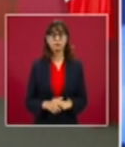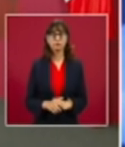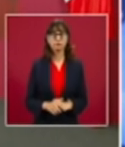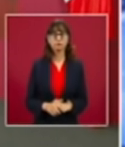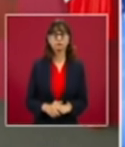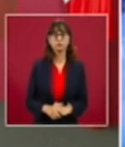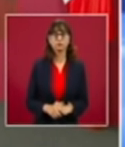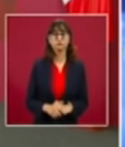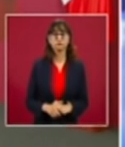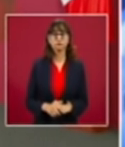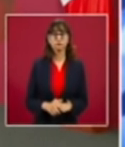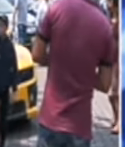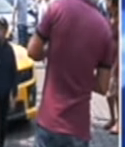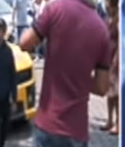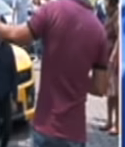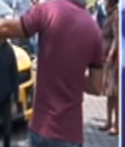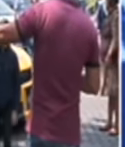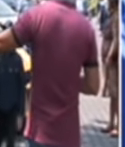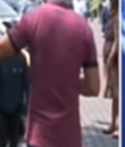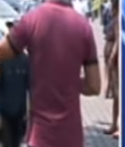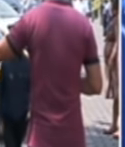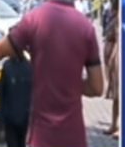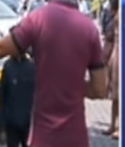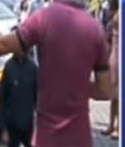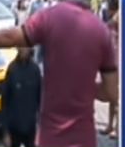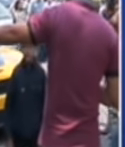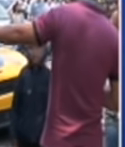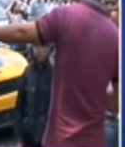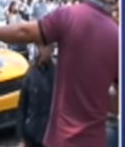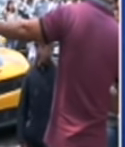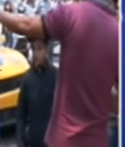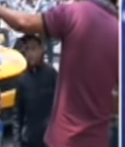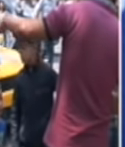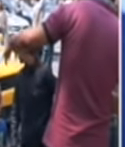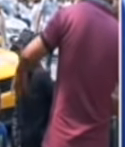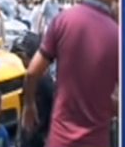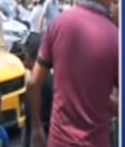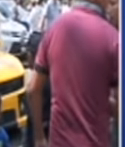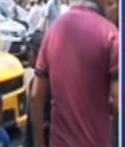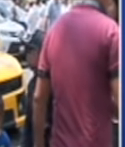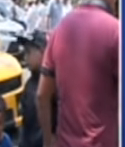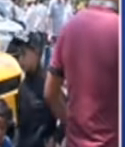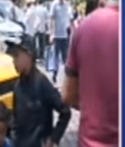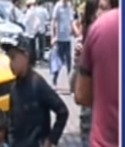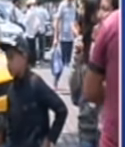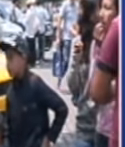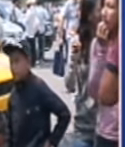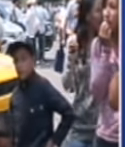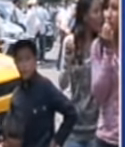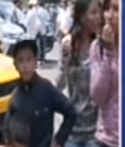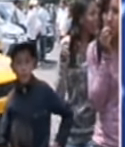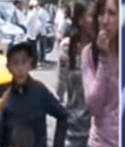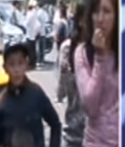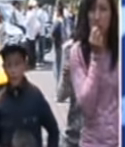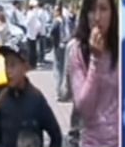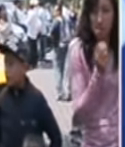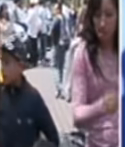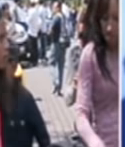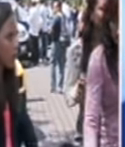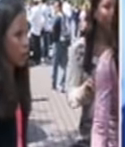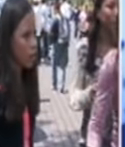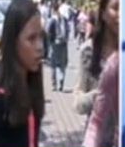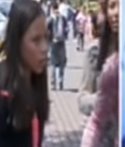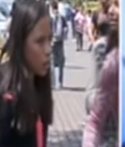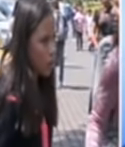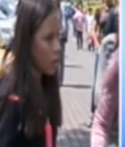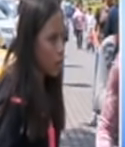pérdida en el respaldo del presidente que yo lamento mucho y fue inevitable que se viera esta salida